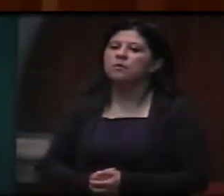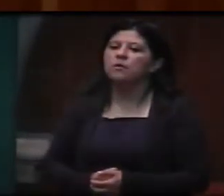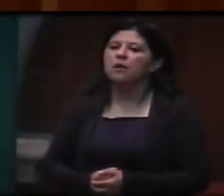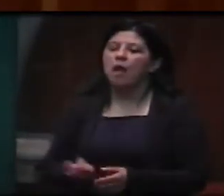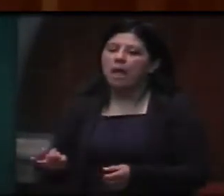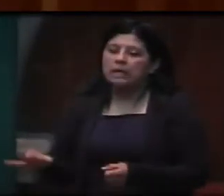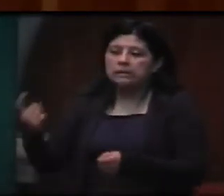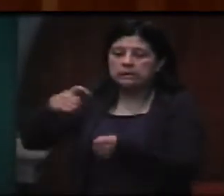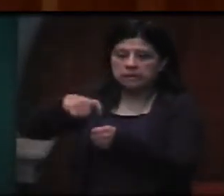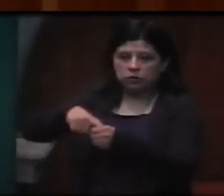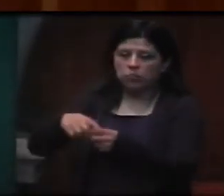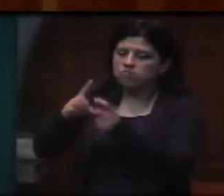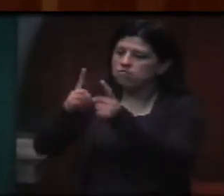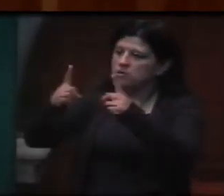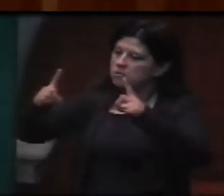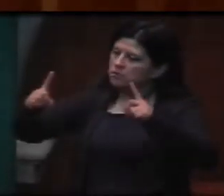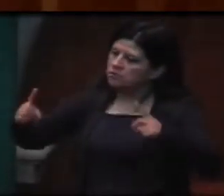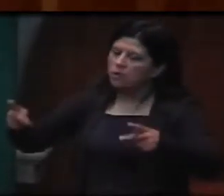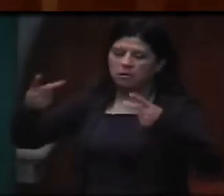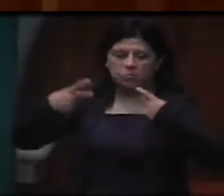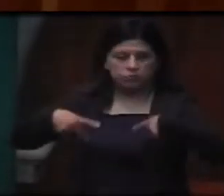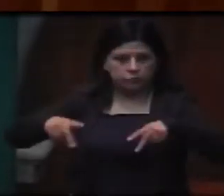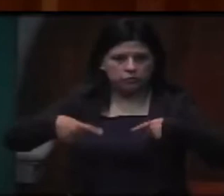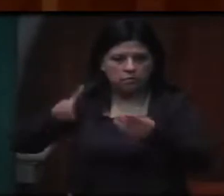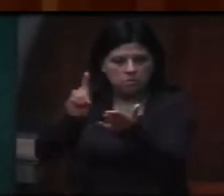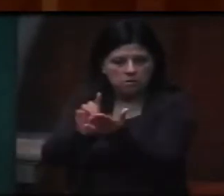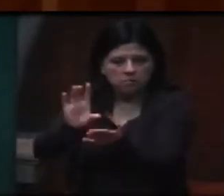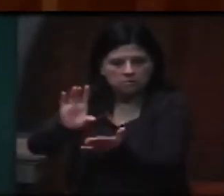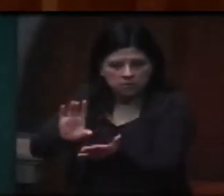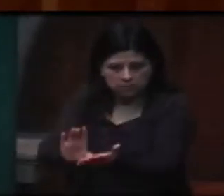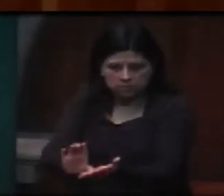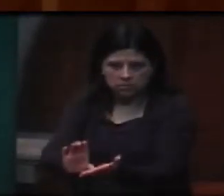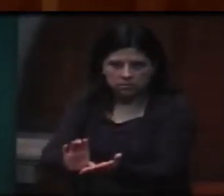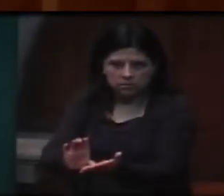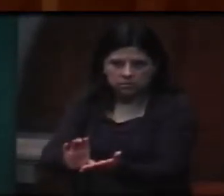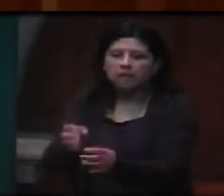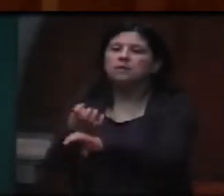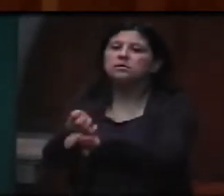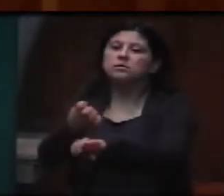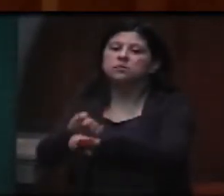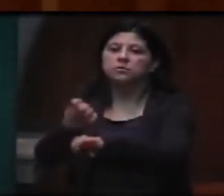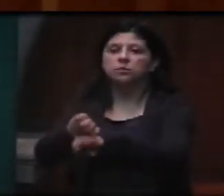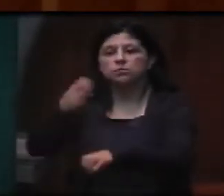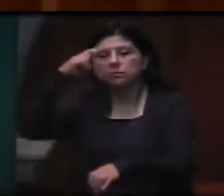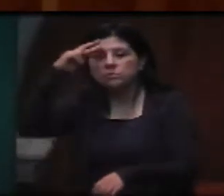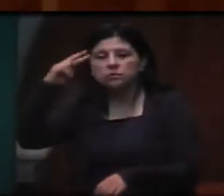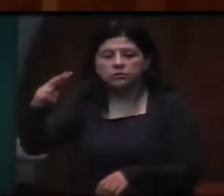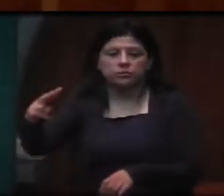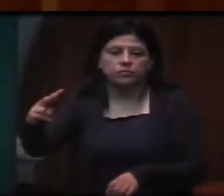Integración y Desarrollo de las Personas con Discapacidad del Estado de México,